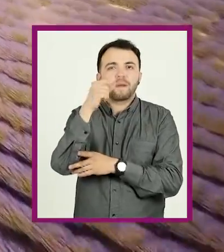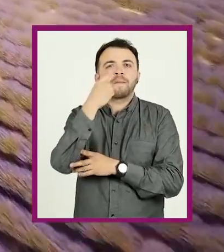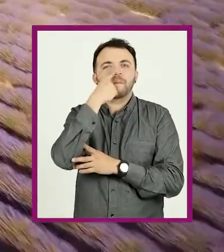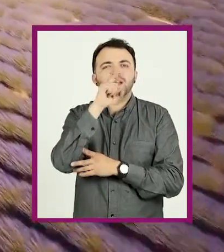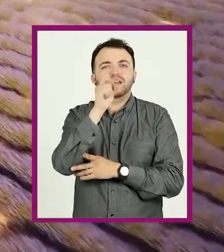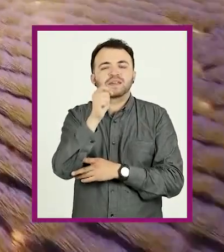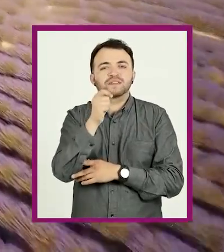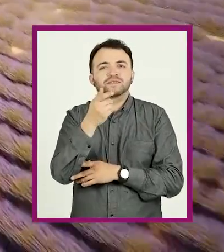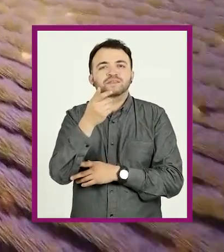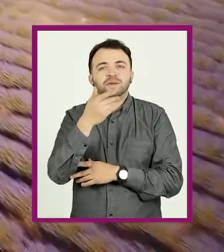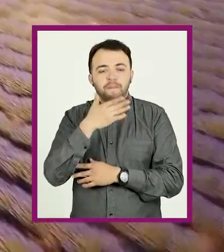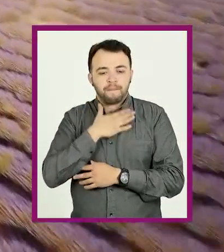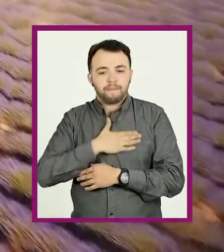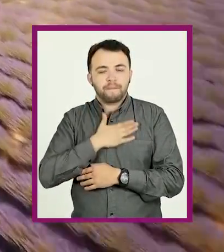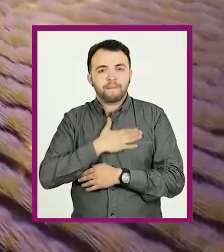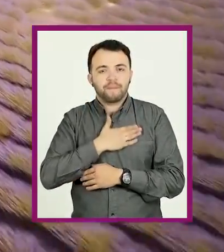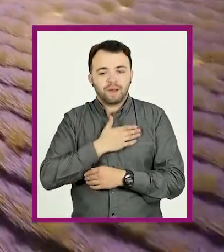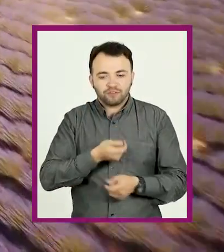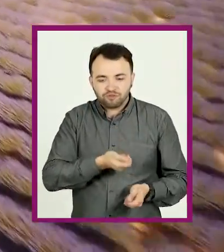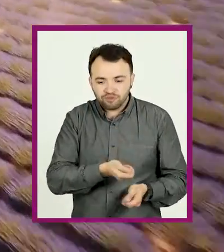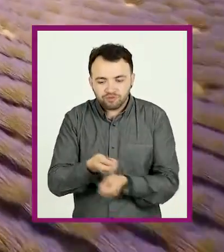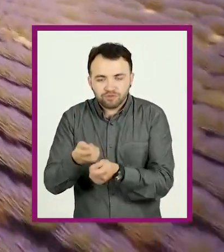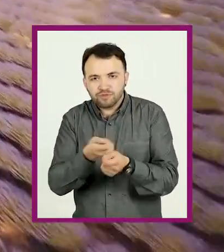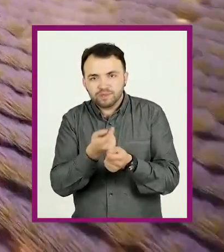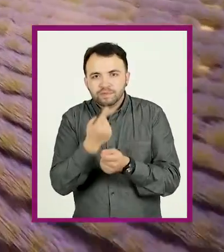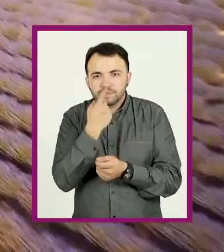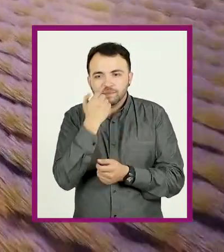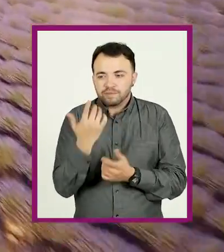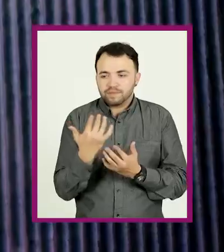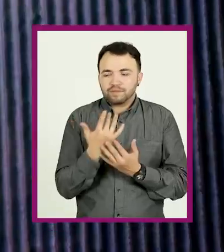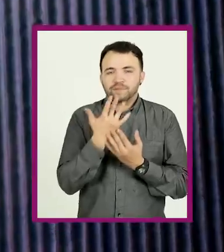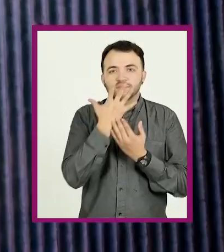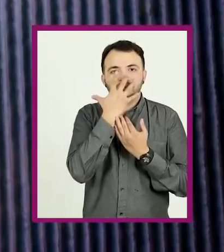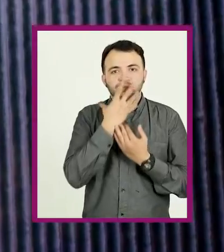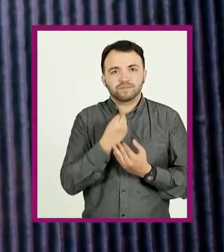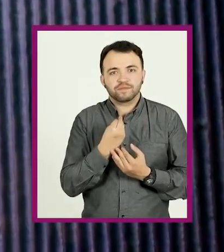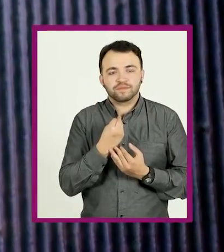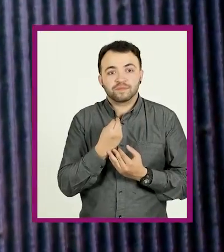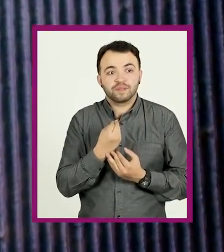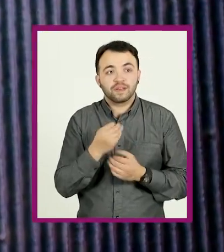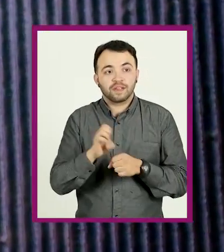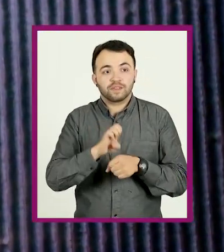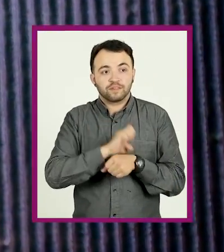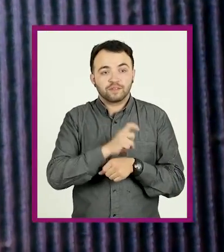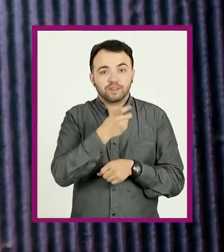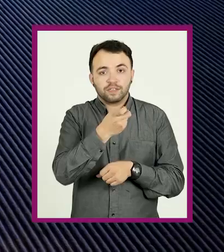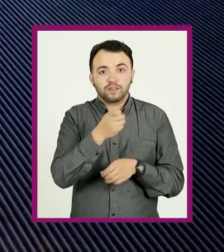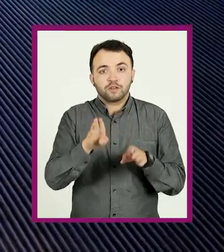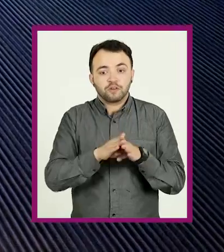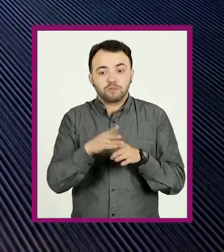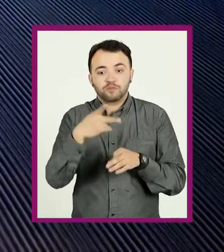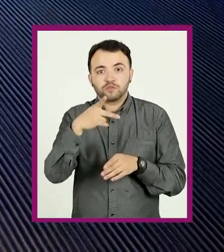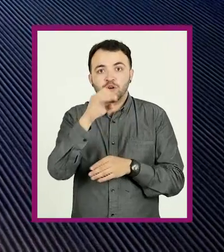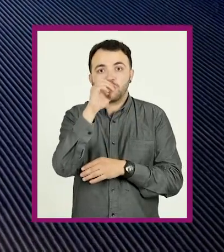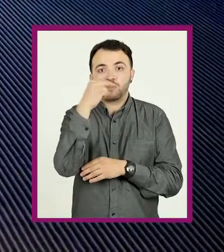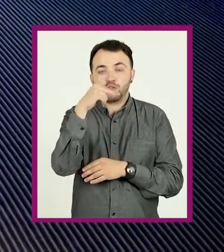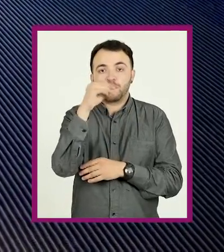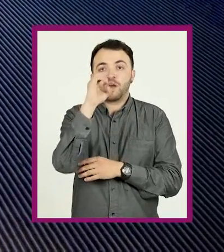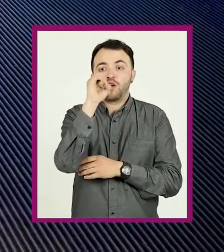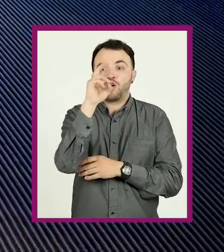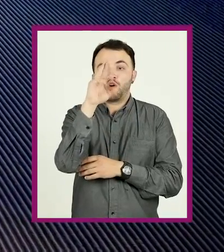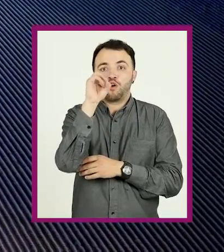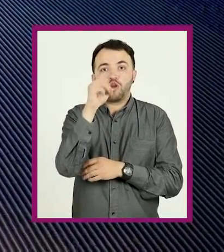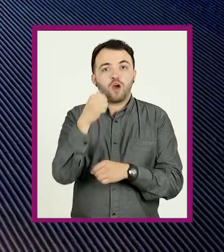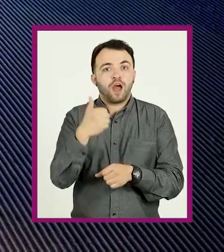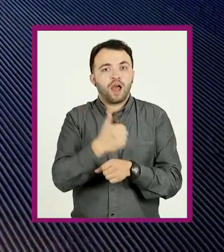perfumar baños y ropa de cama, la lavanda, conocida como oro azul, se volvió del uso común en el sur de Francia durante la